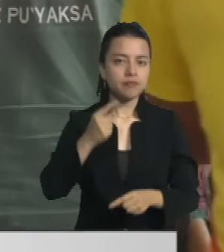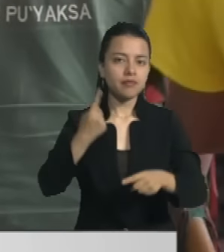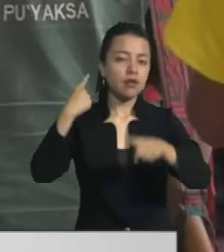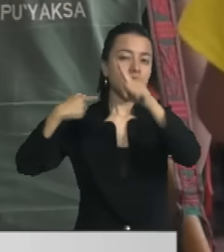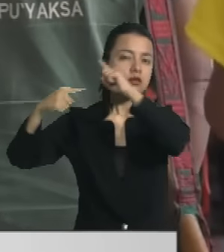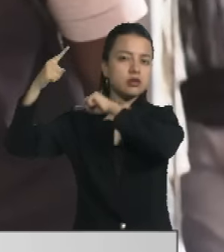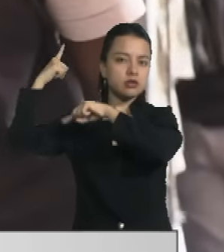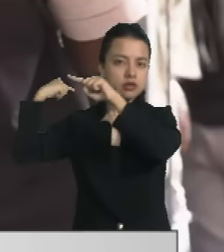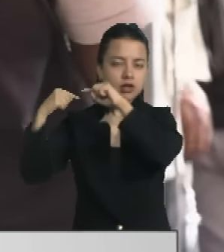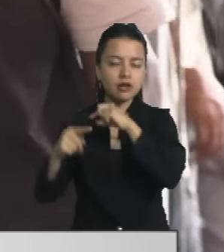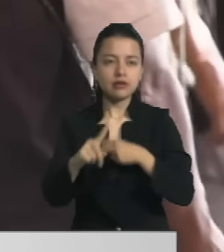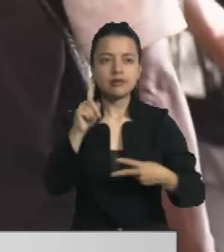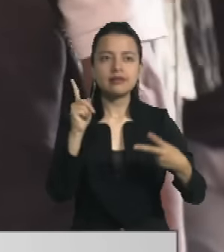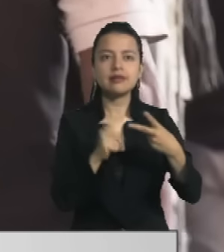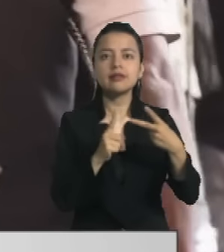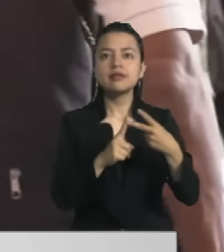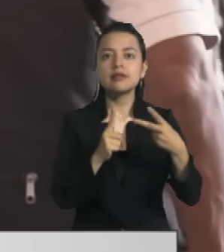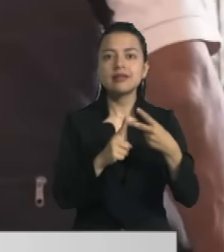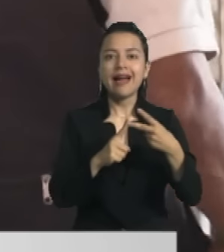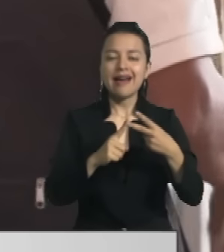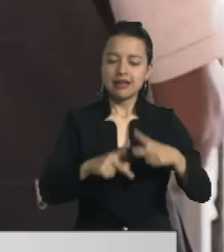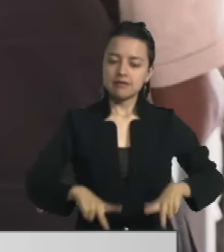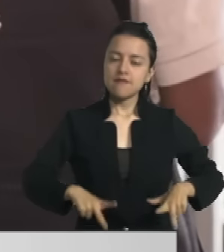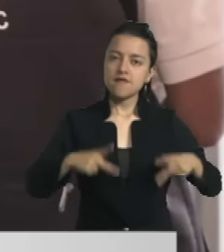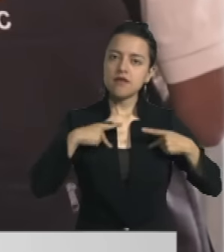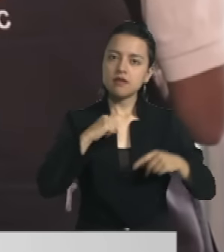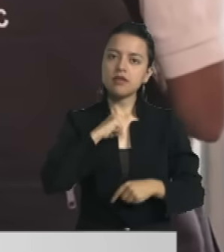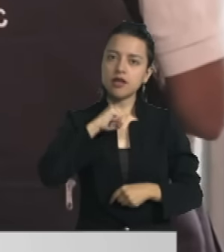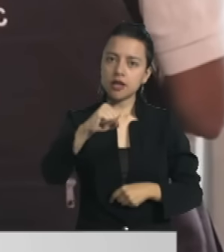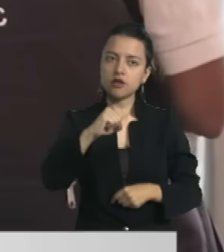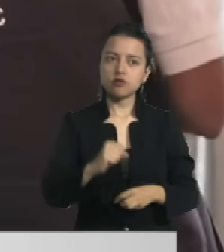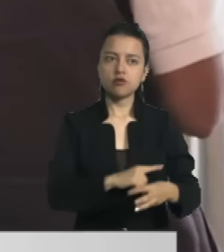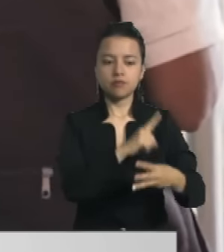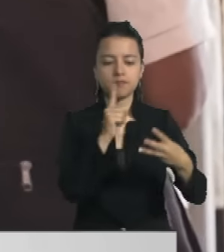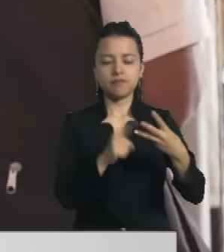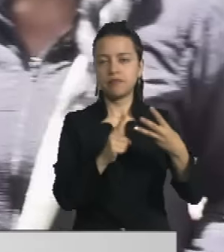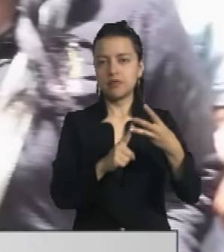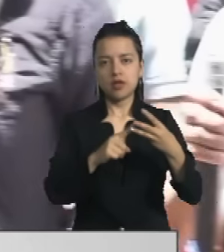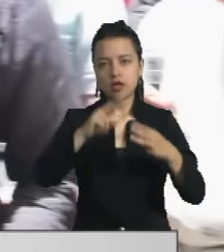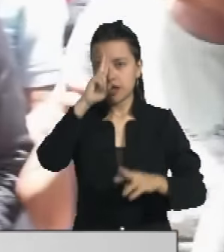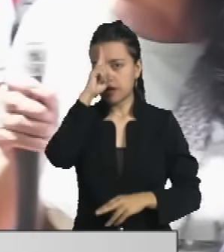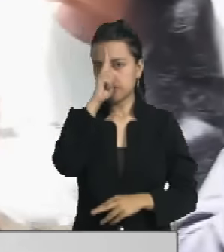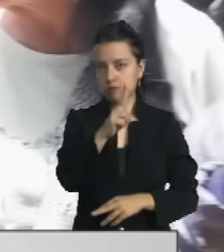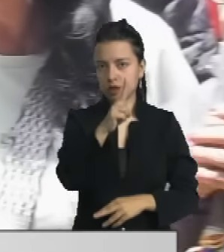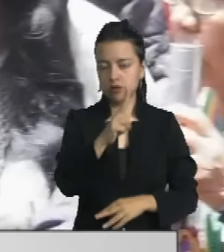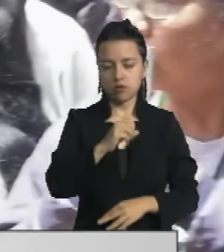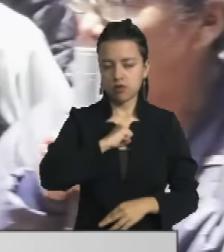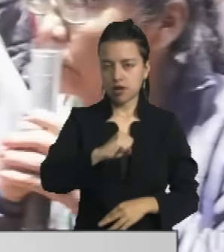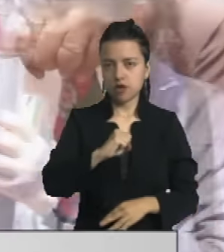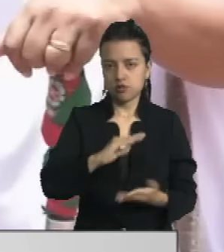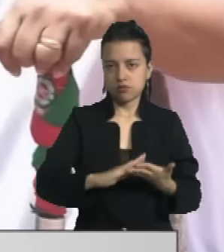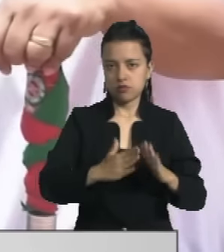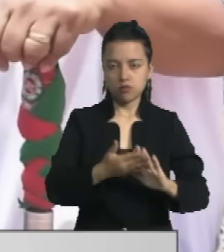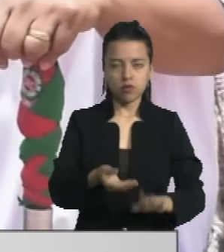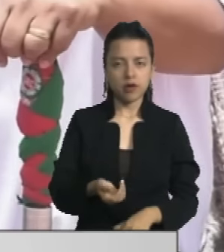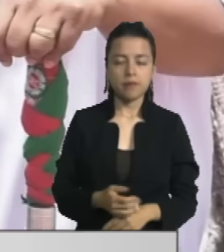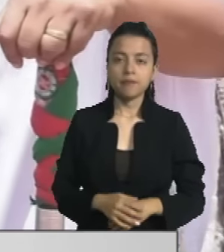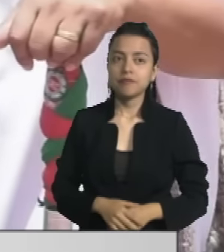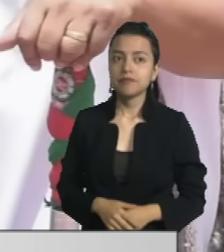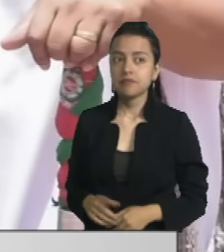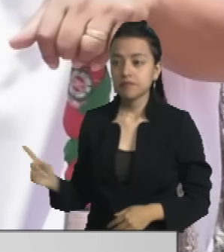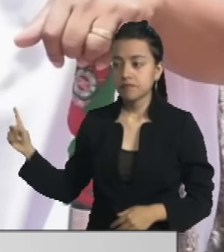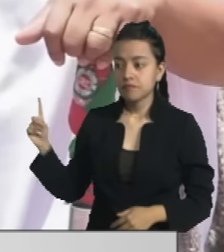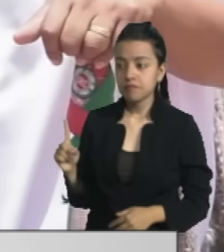a los sistemas justamente que tienen los pueblos indígenas nos acompañan a esta hora dos integrantes del